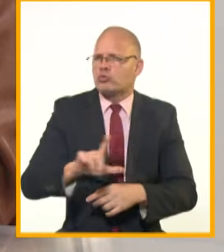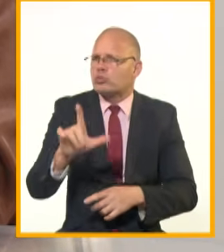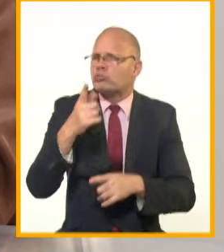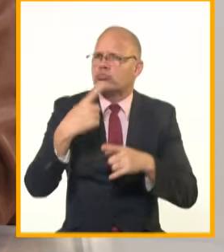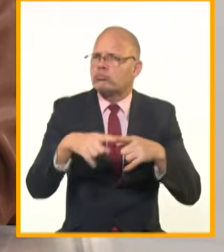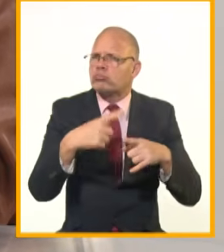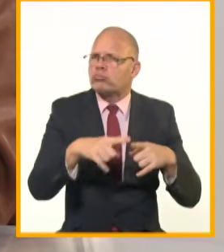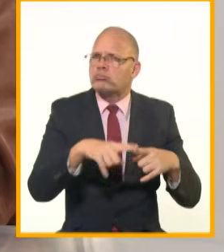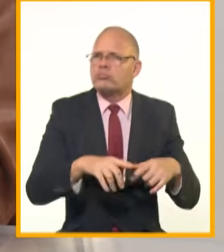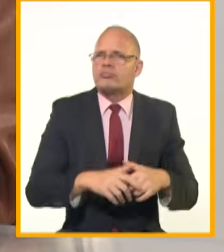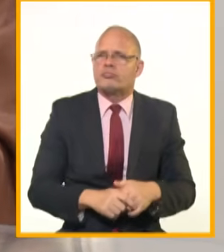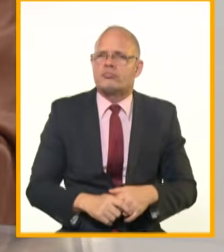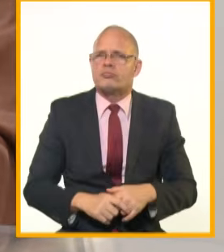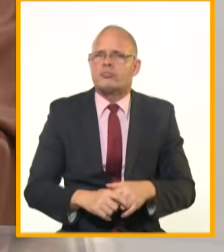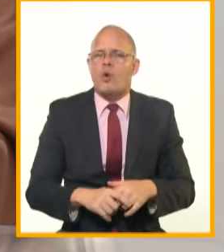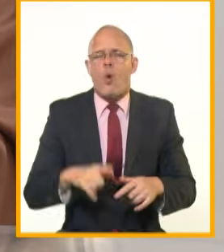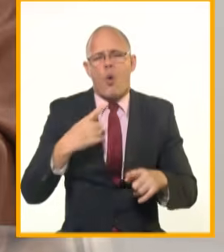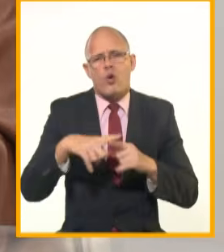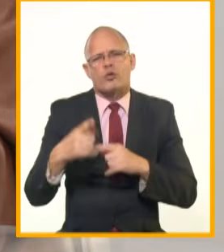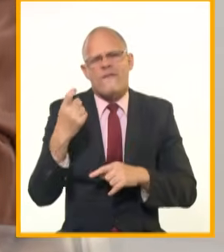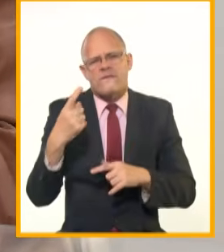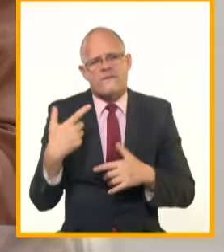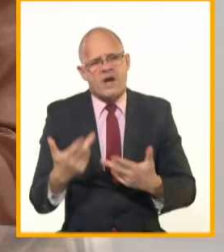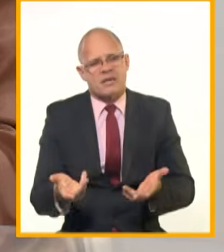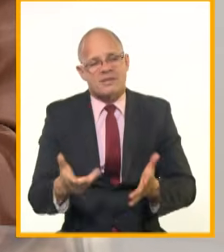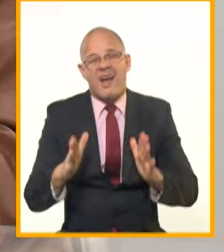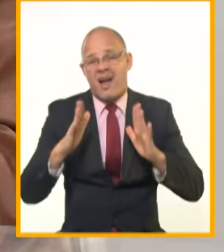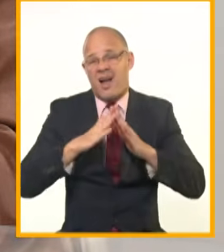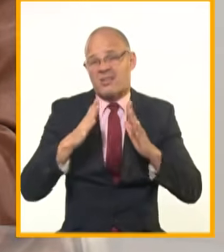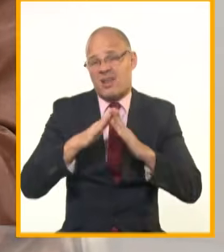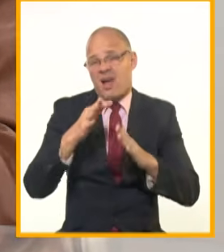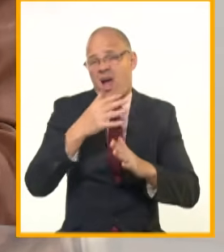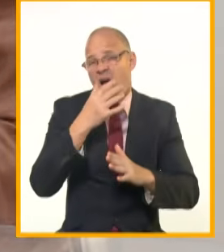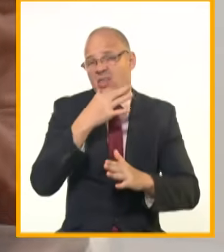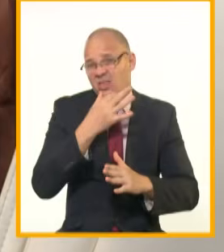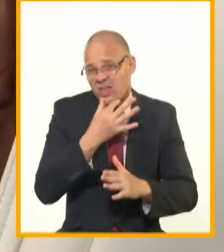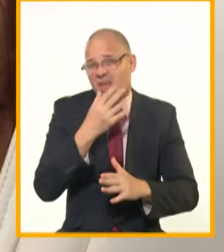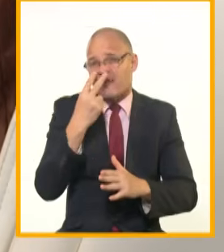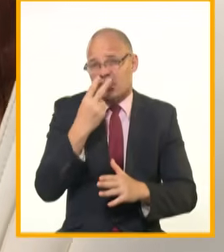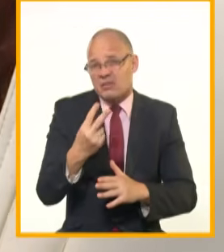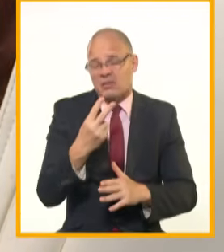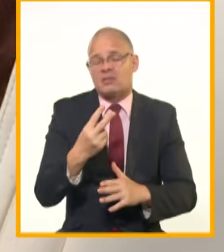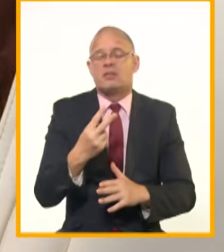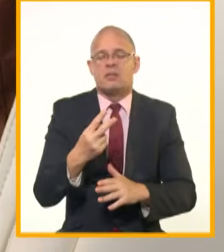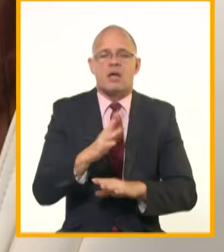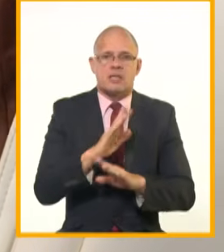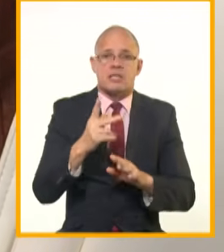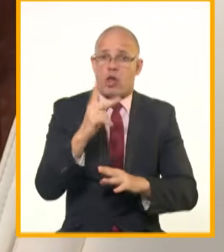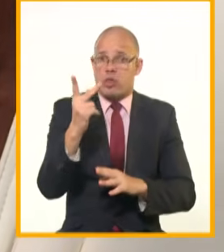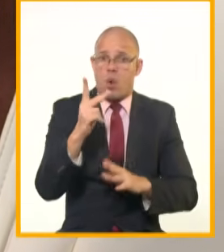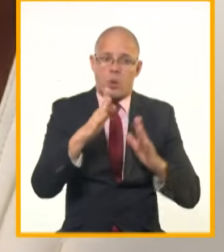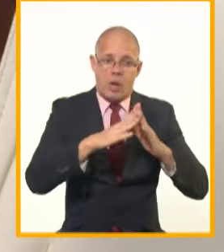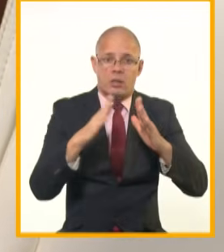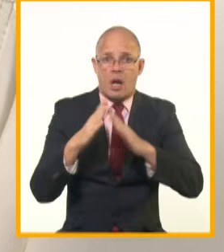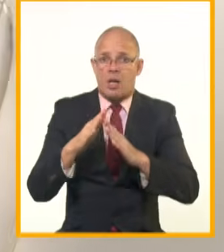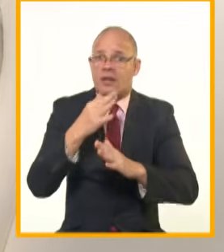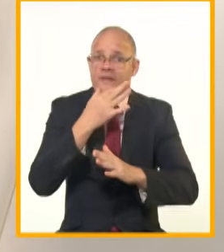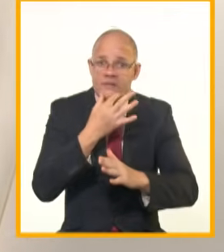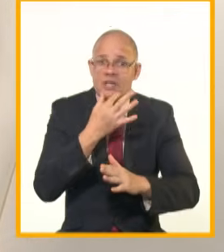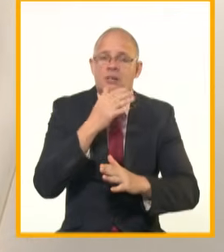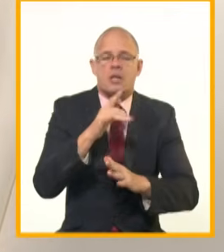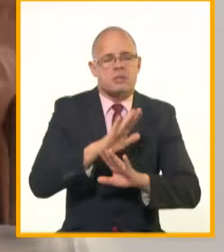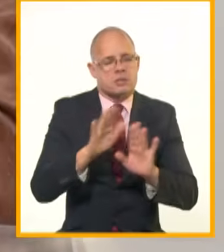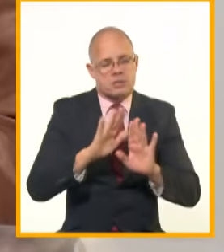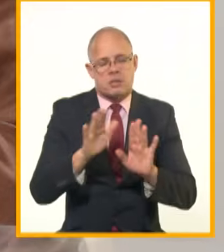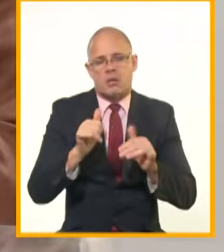faltaba 2 casas de abuelos, las concluimos ahora. ¿Terminaron en 25? Para el aniversario de la provincia, concluimos la casa de abuelos